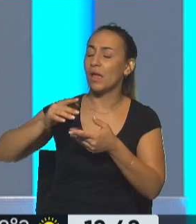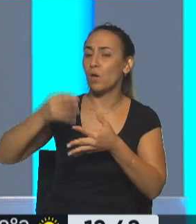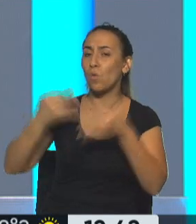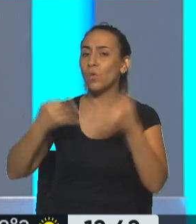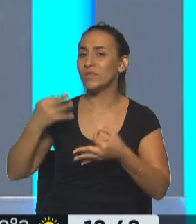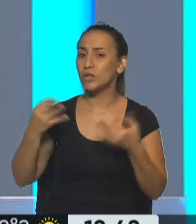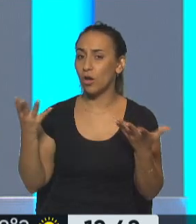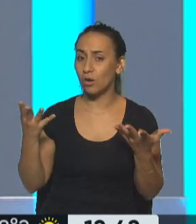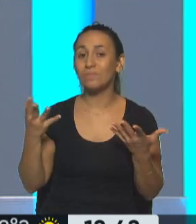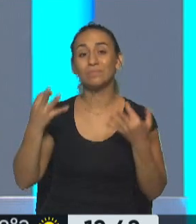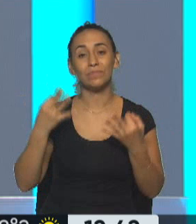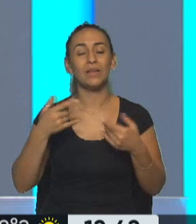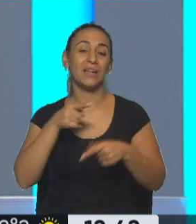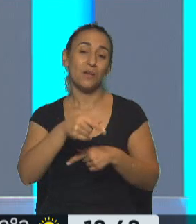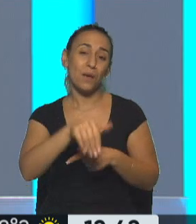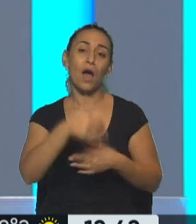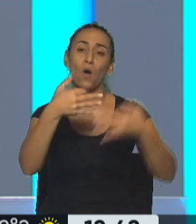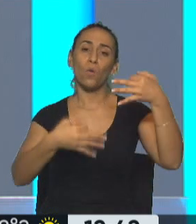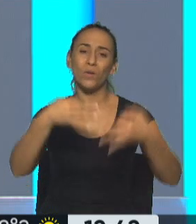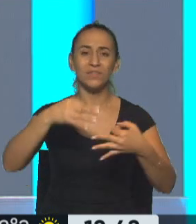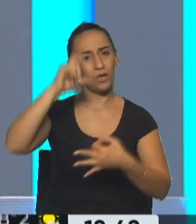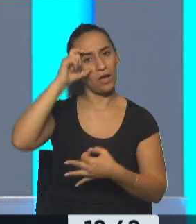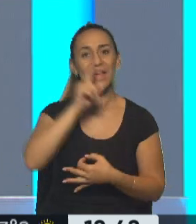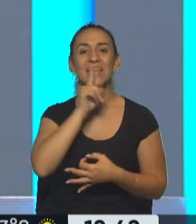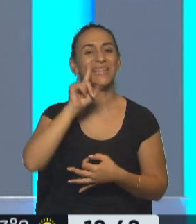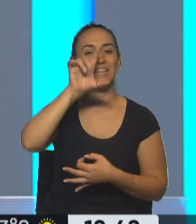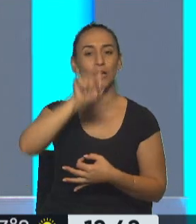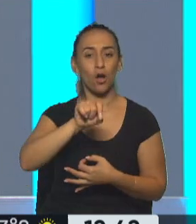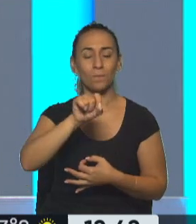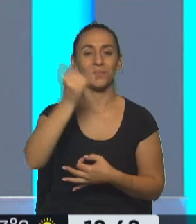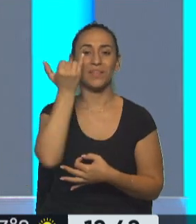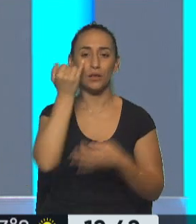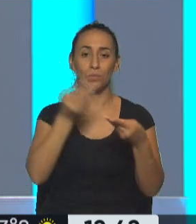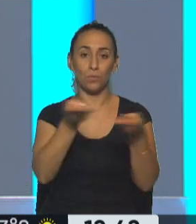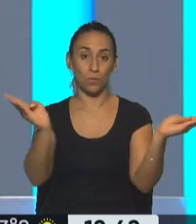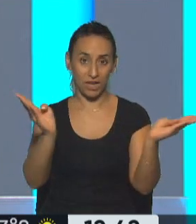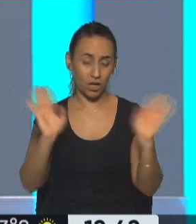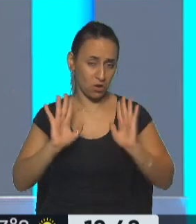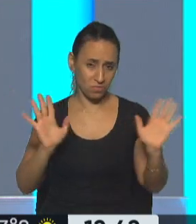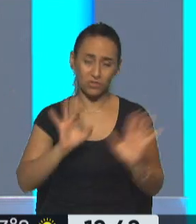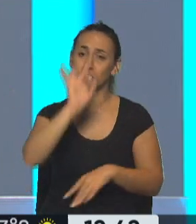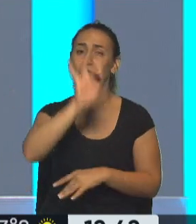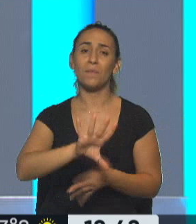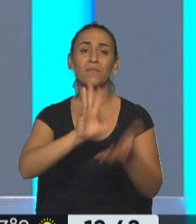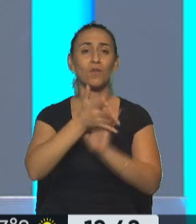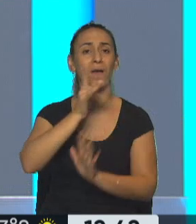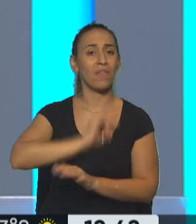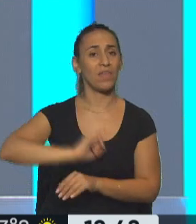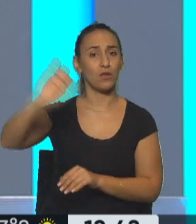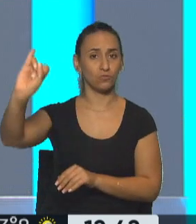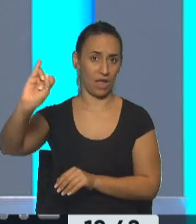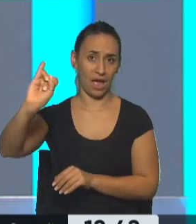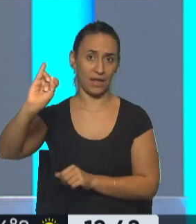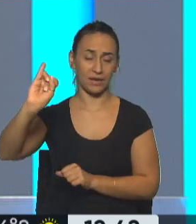un juicio ético ético sí que van a hacer en la universidad justamente para denunciar esta situación para denunciar